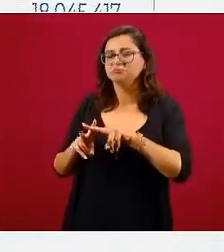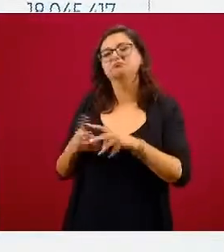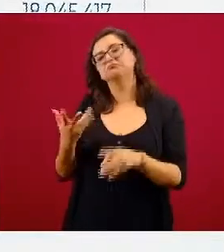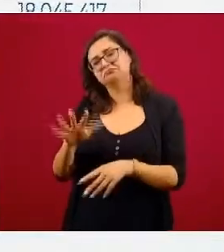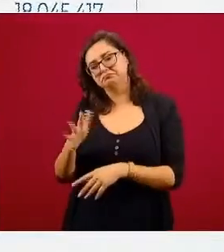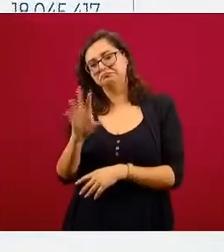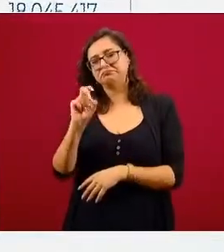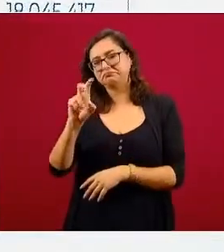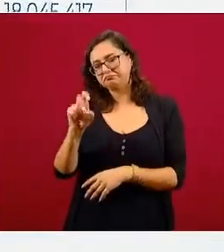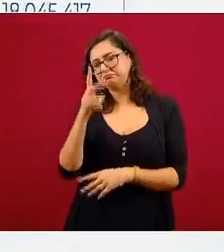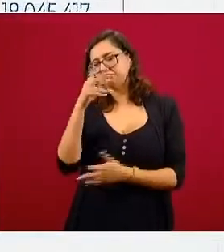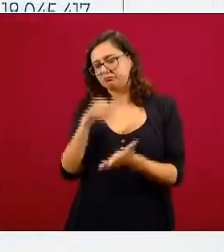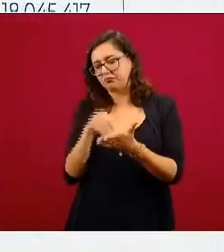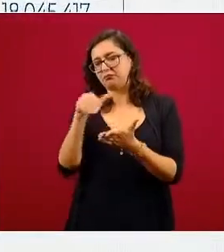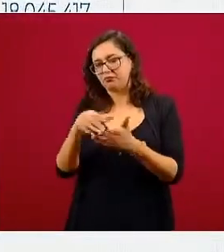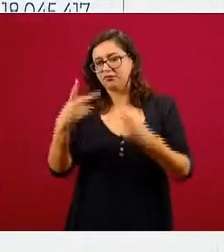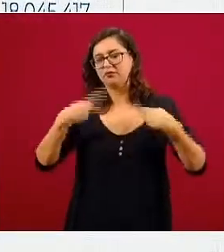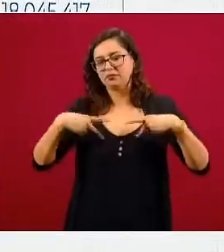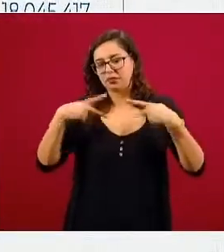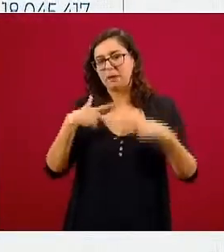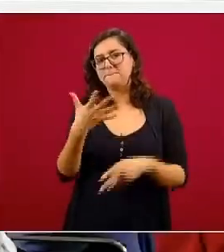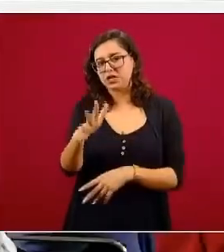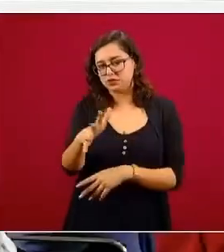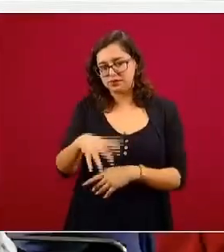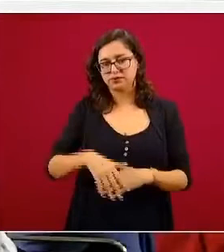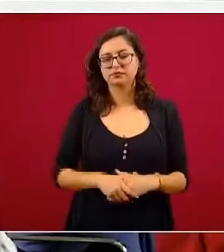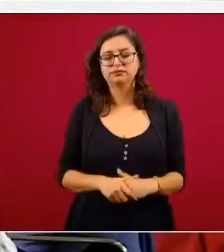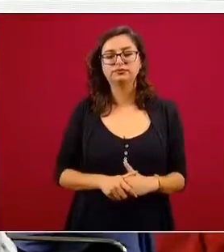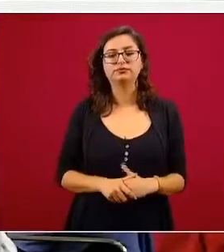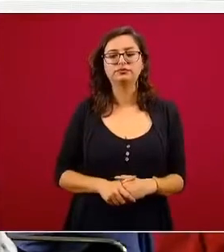de 32 millones de personas en México.